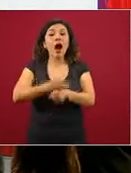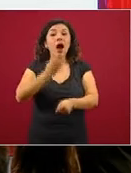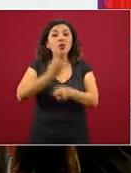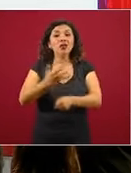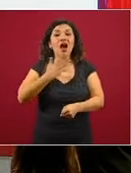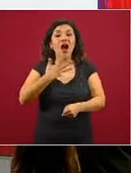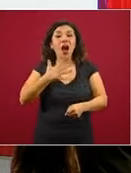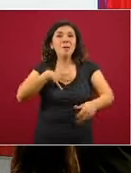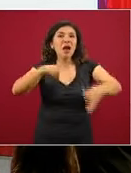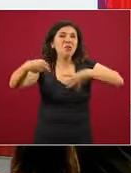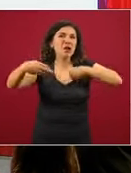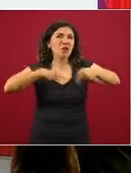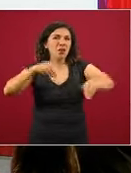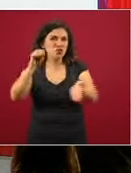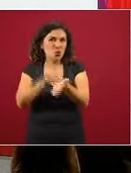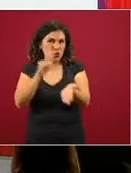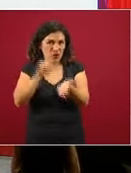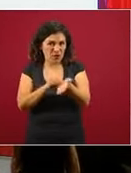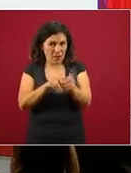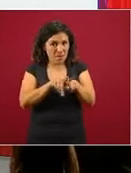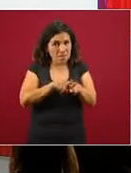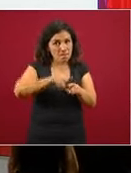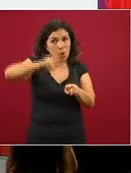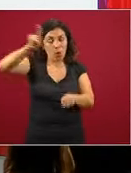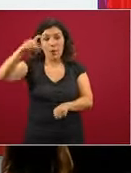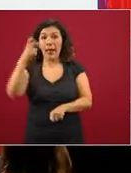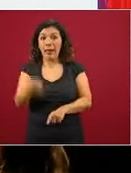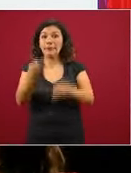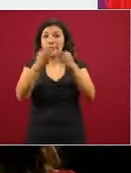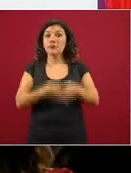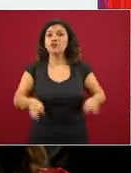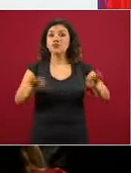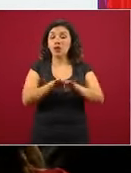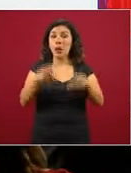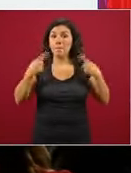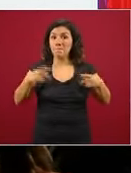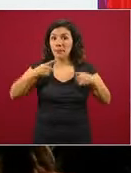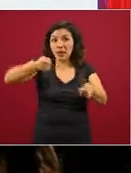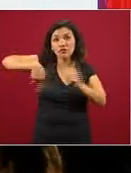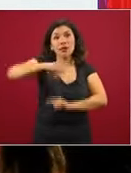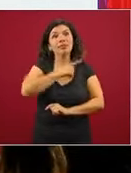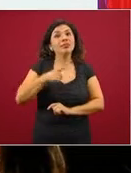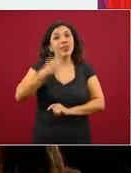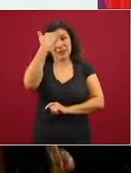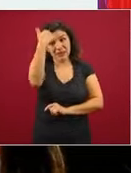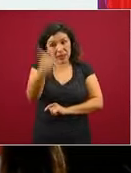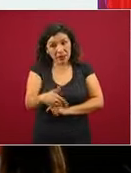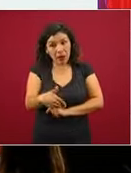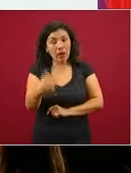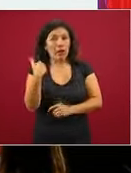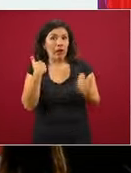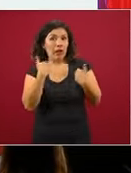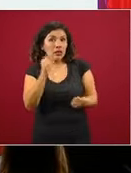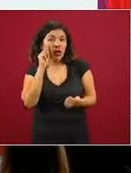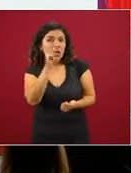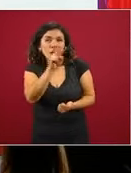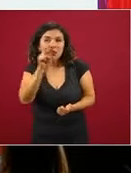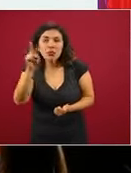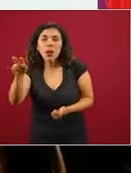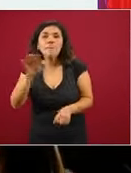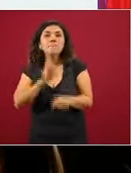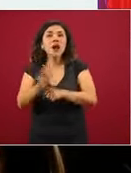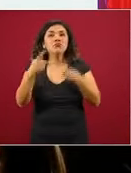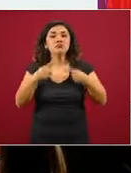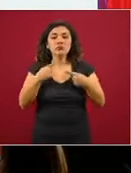fase ascendente de la epidemia. Esto es importante que la población lógicamente lo sepa, se identifique, sobre todo